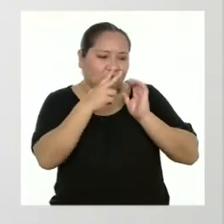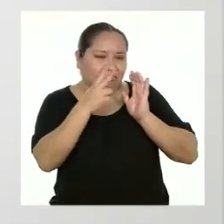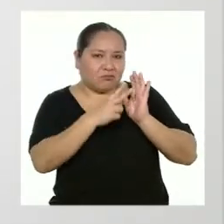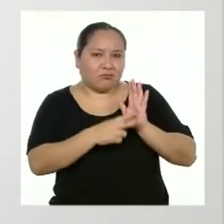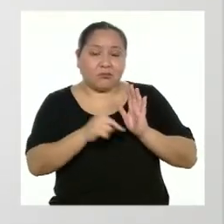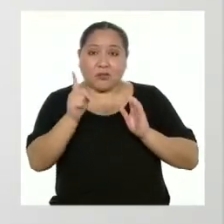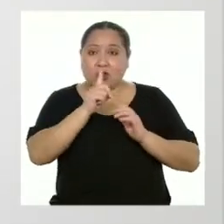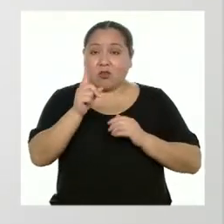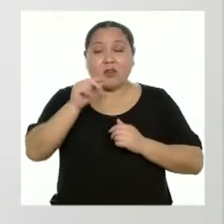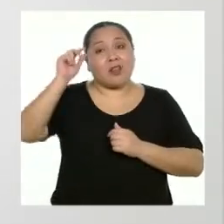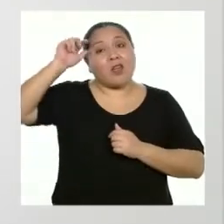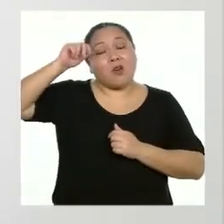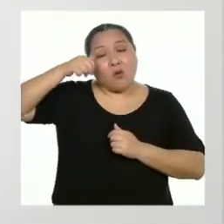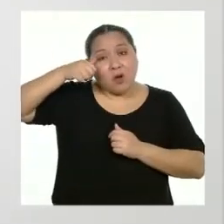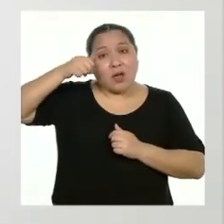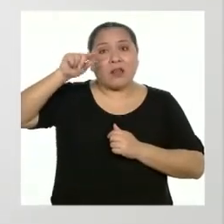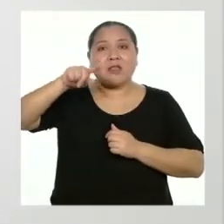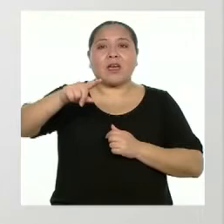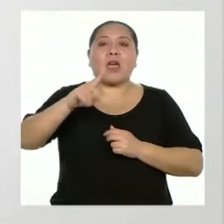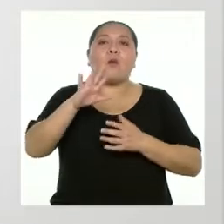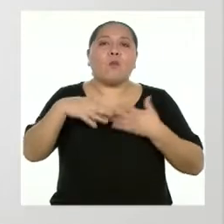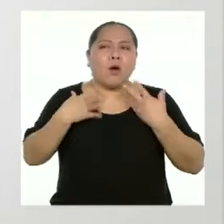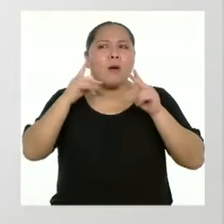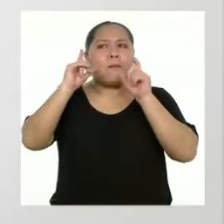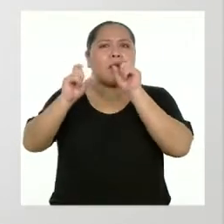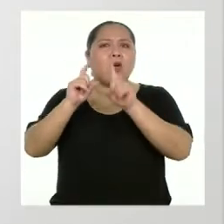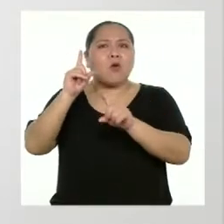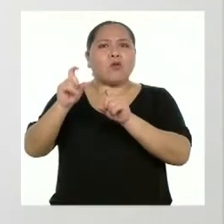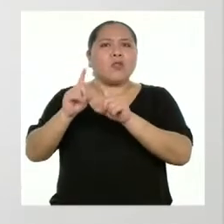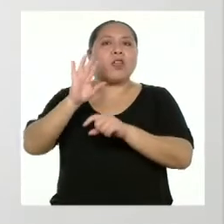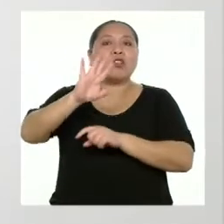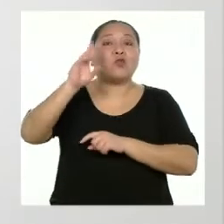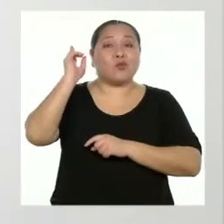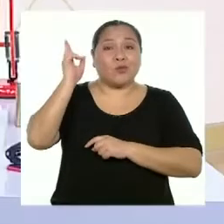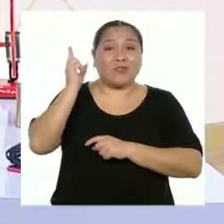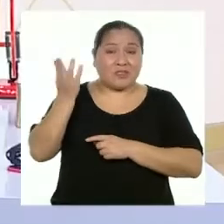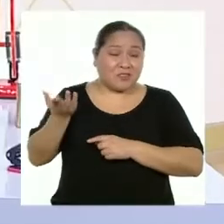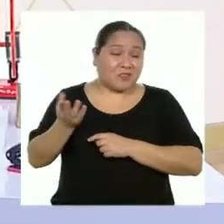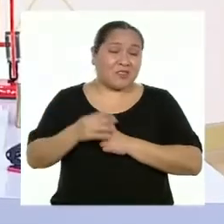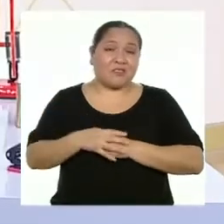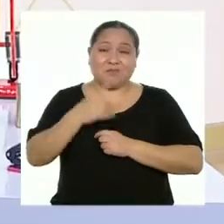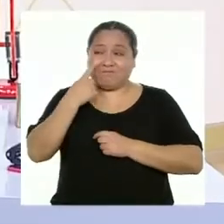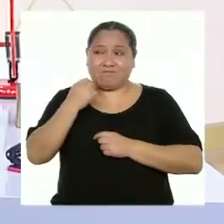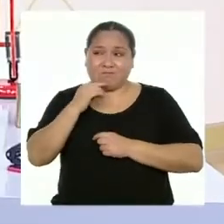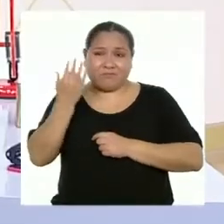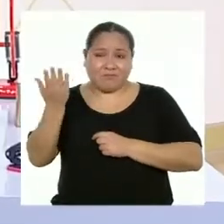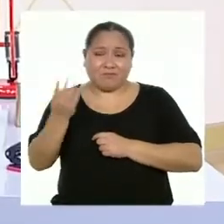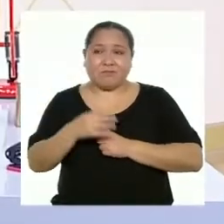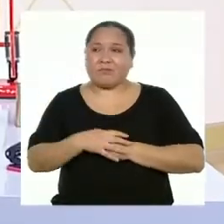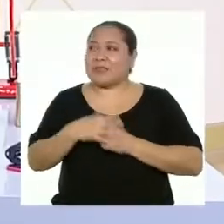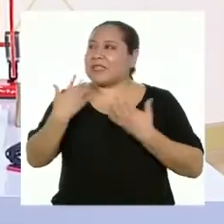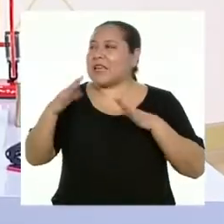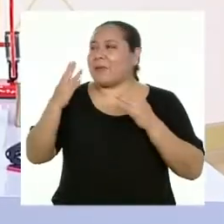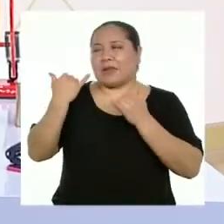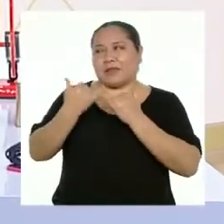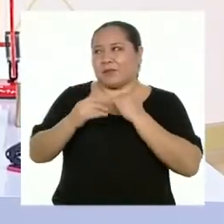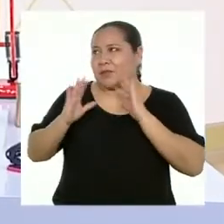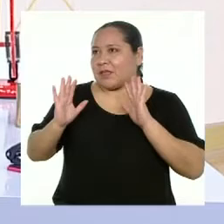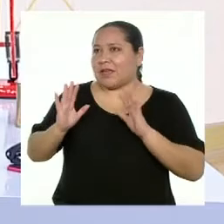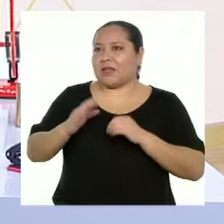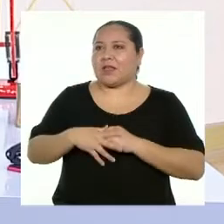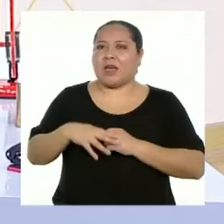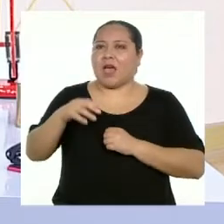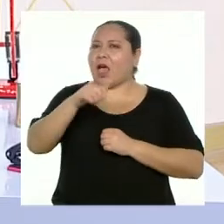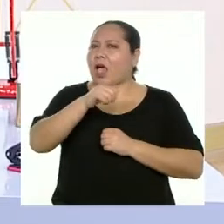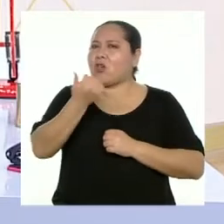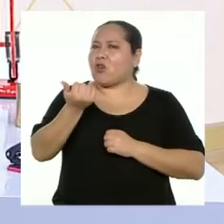caso no, recuerden que pueden hacer sus consultas a sus maestras y maestros. Profesora Angélica, y ya para terminar, ¿hay